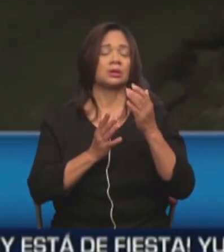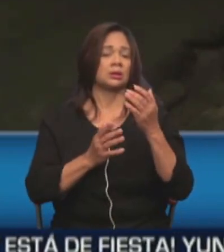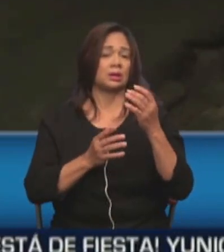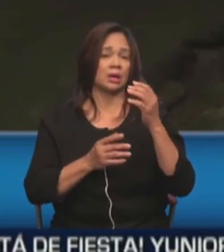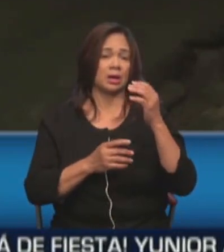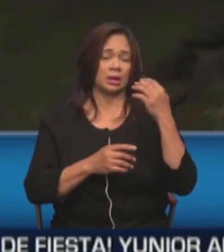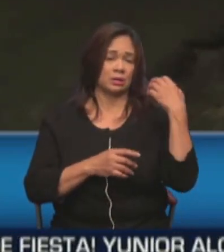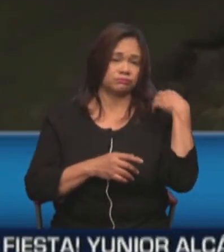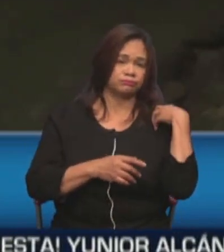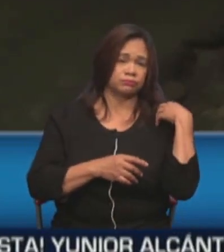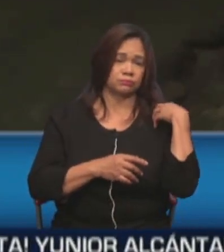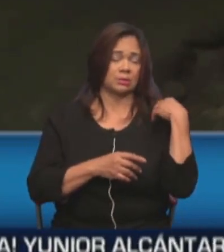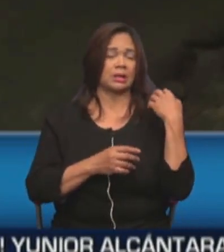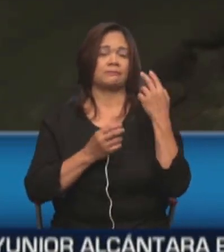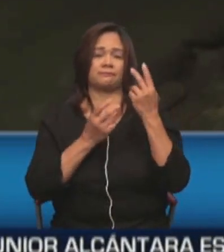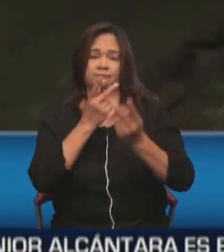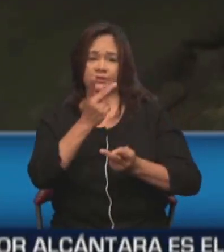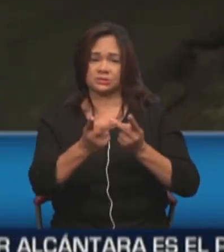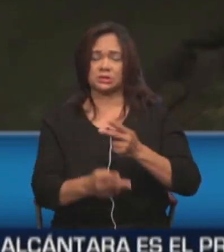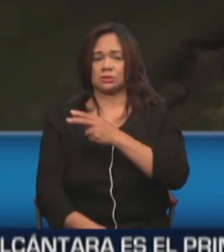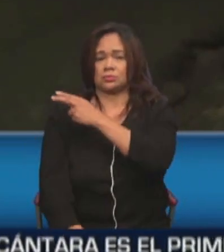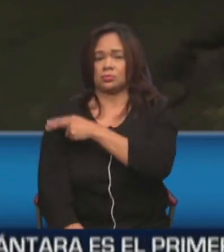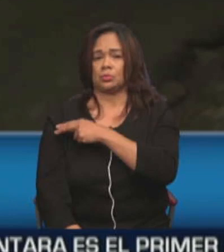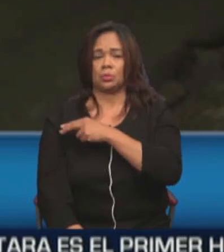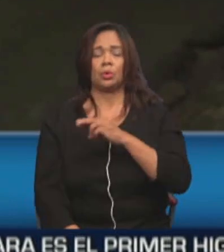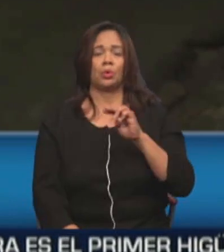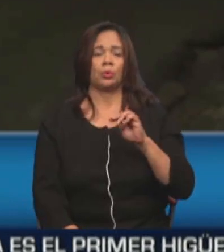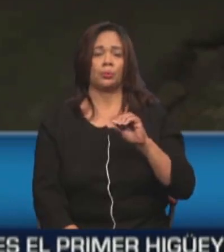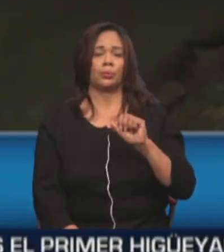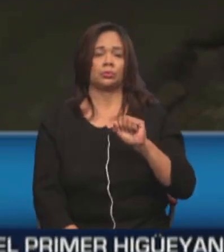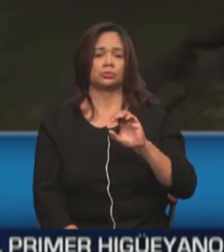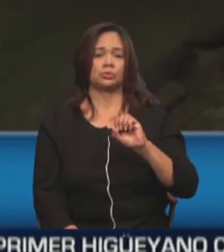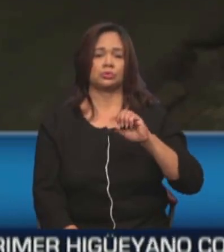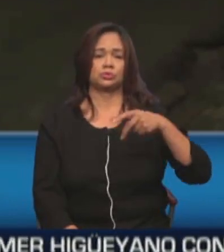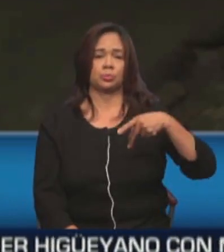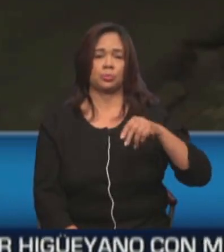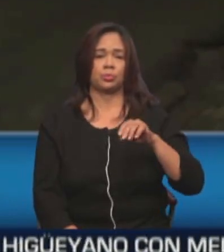autoridades visitar al hospital Moscoso Puello